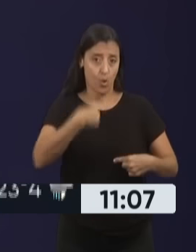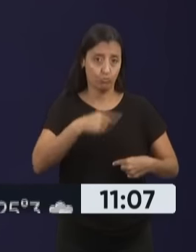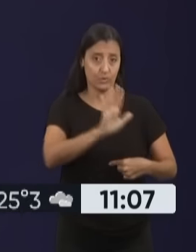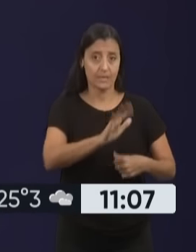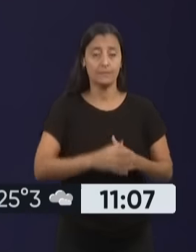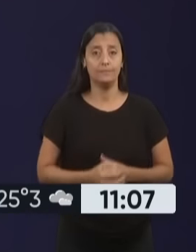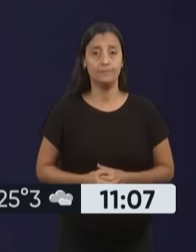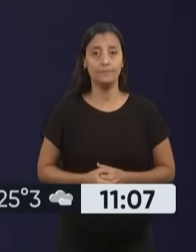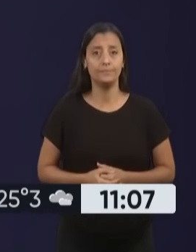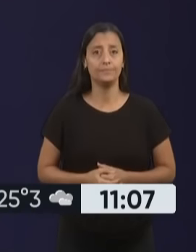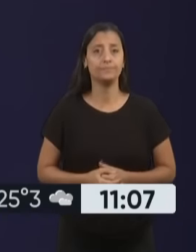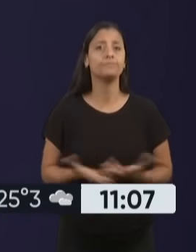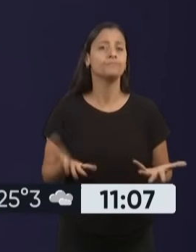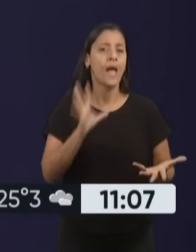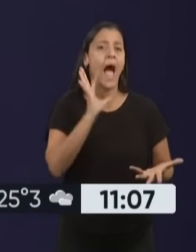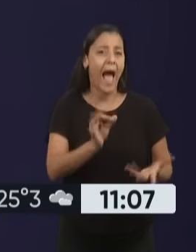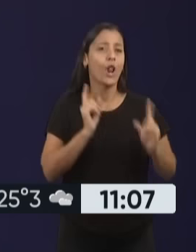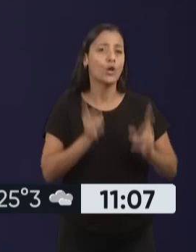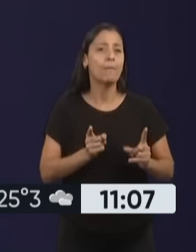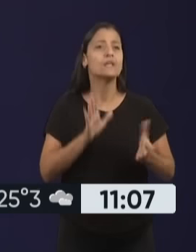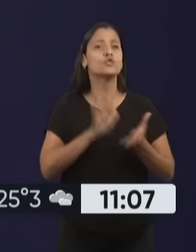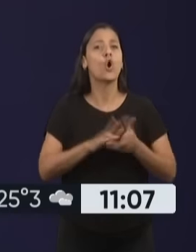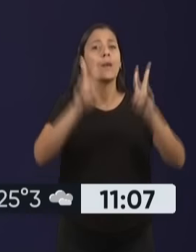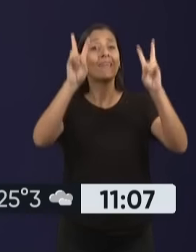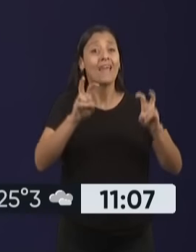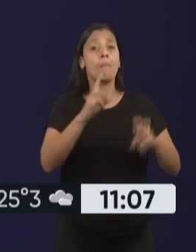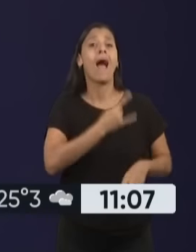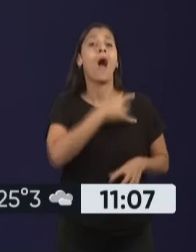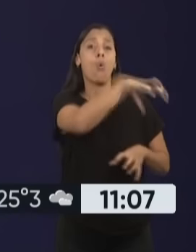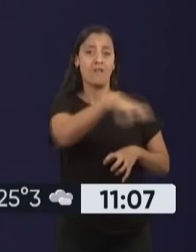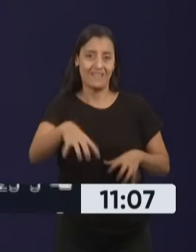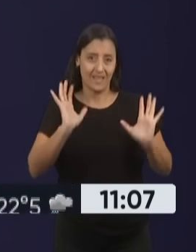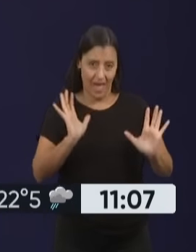eh alguna referencia a tema de universidad